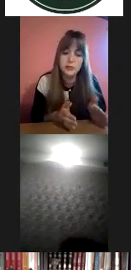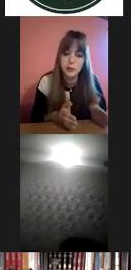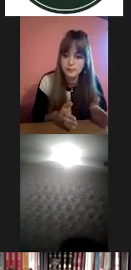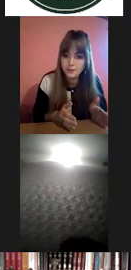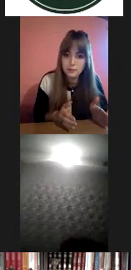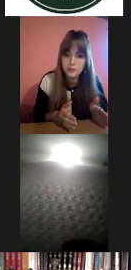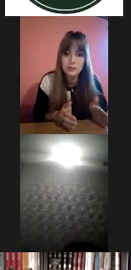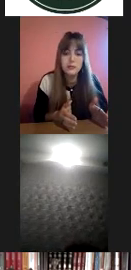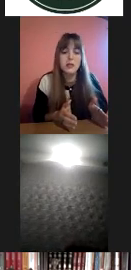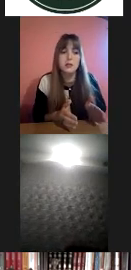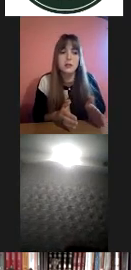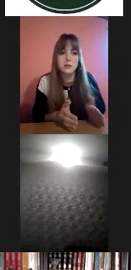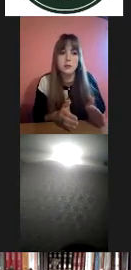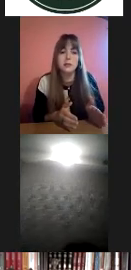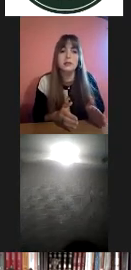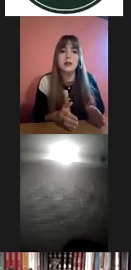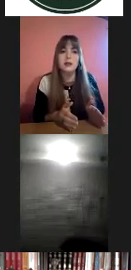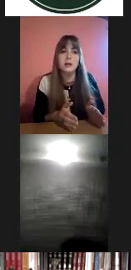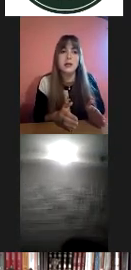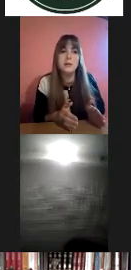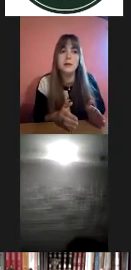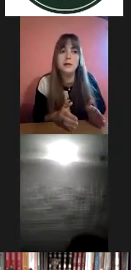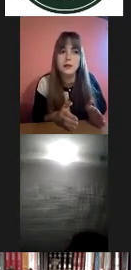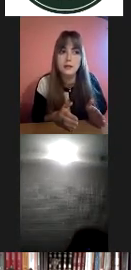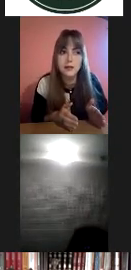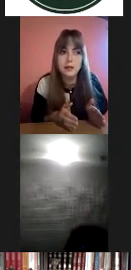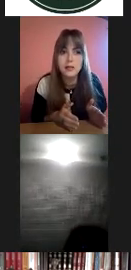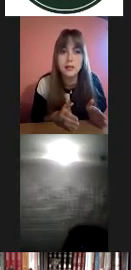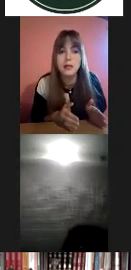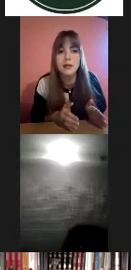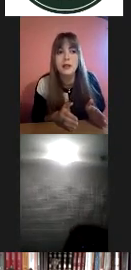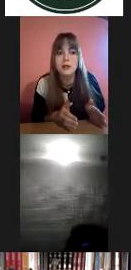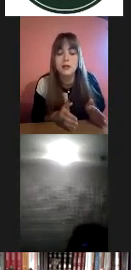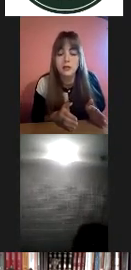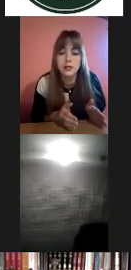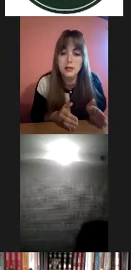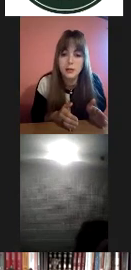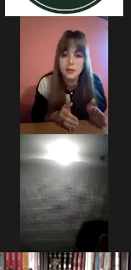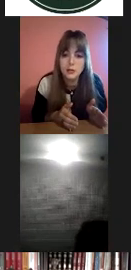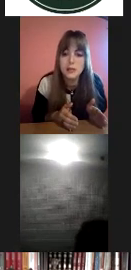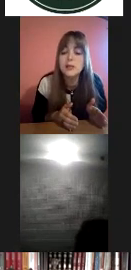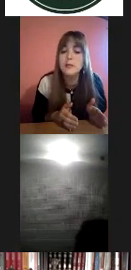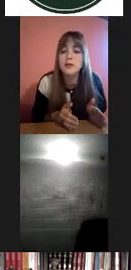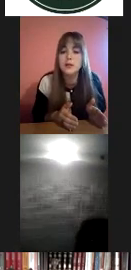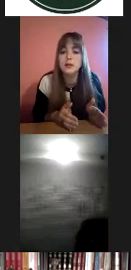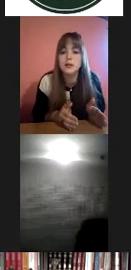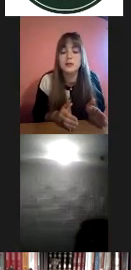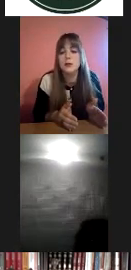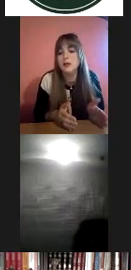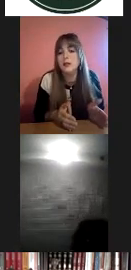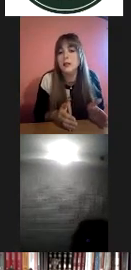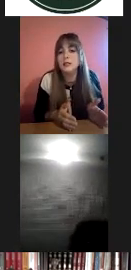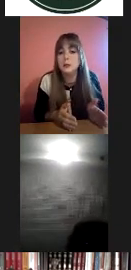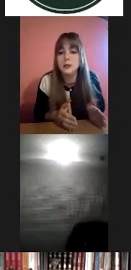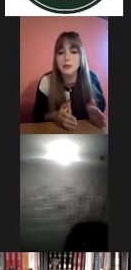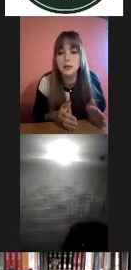ya sufrió. Entonces tenemos que pensar la manera preventiva de que ese animal no esté en la situación de desamparo,